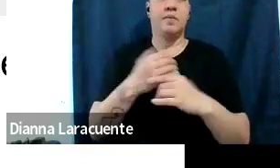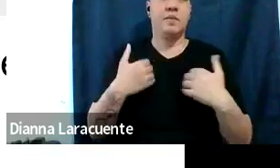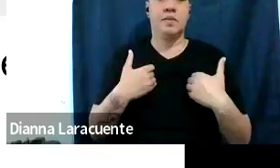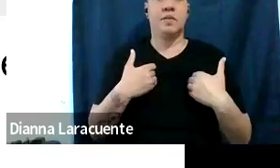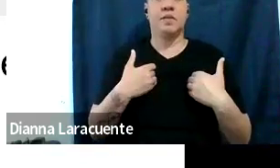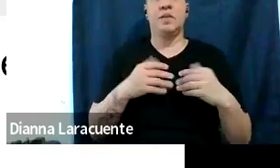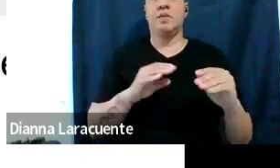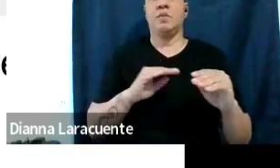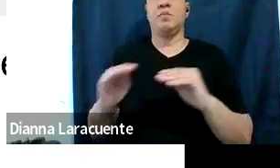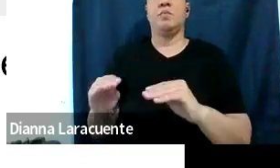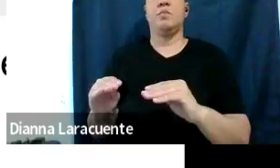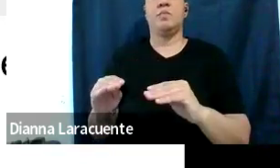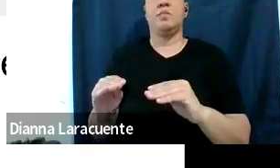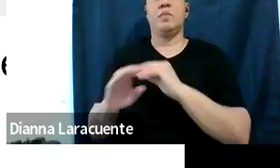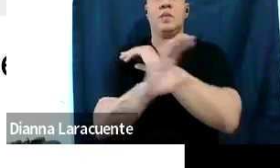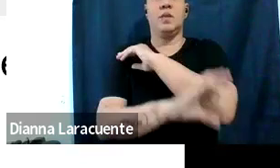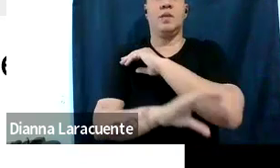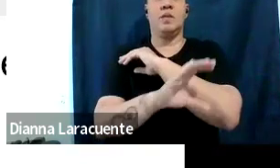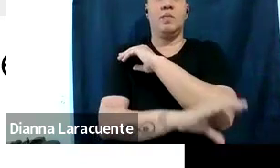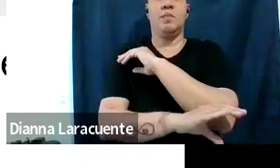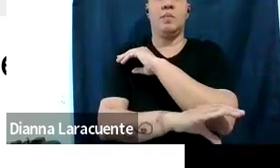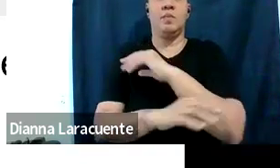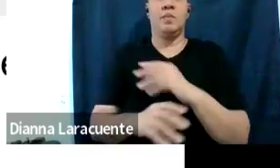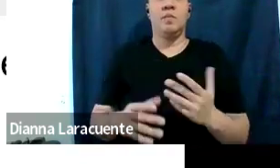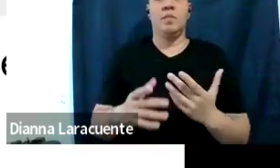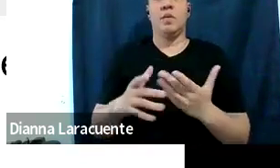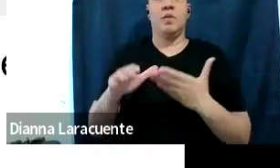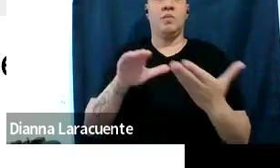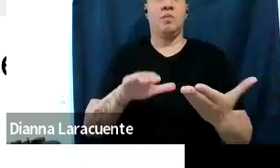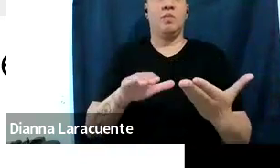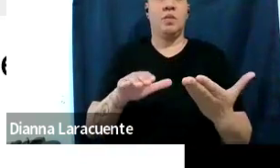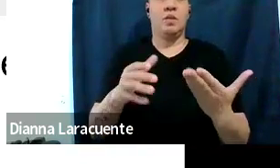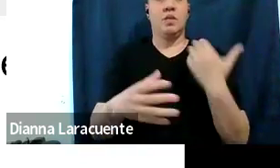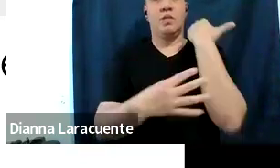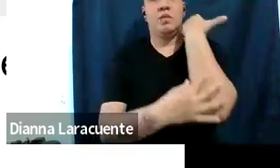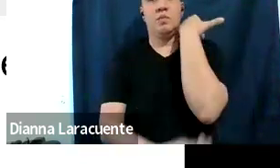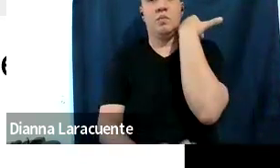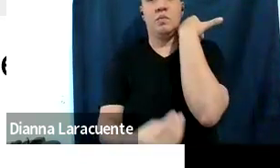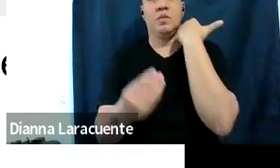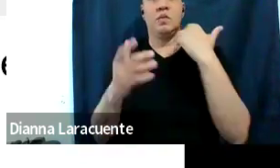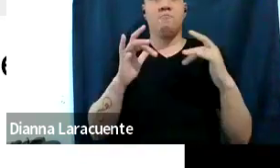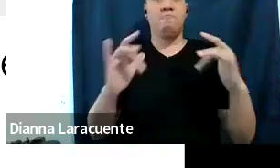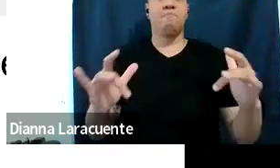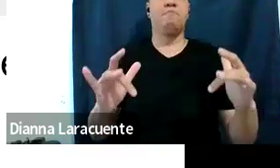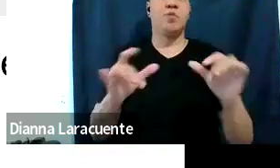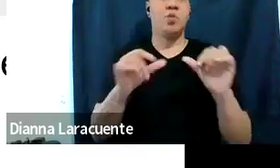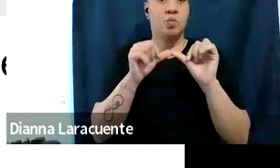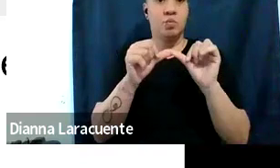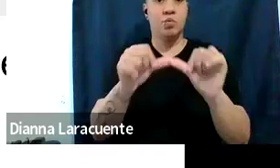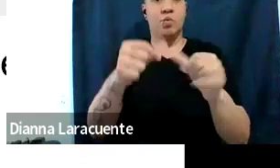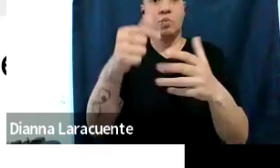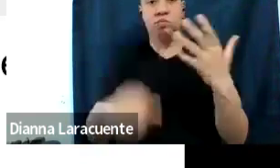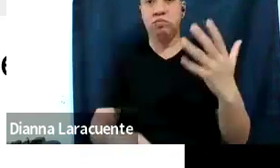la población campesina para no perecer de miseria, famélica y desnuda. Y por ahí sigue. ¿Y por